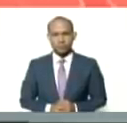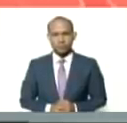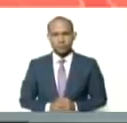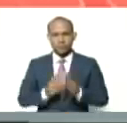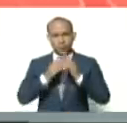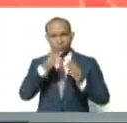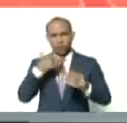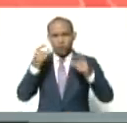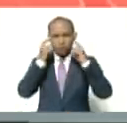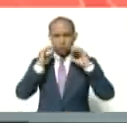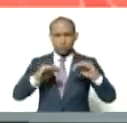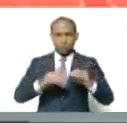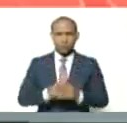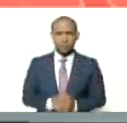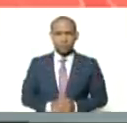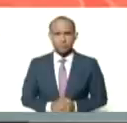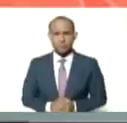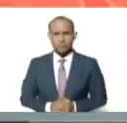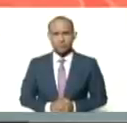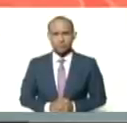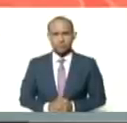tapaboca, Catherine.